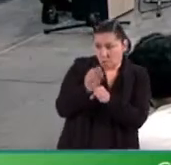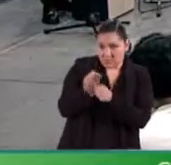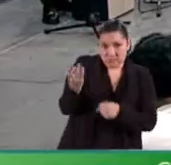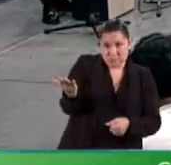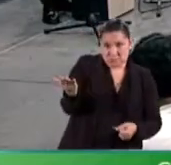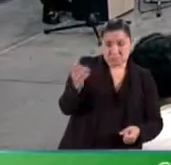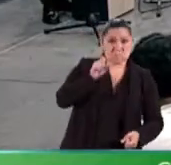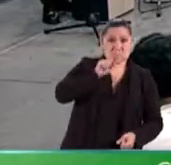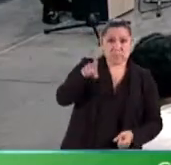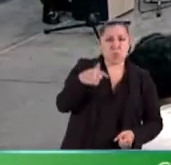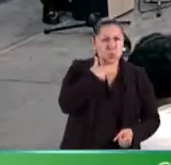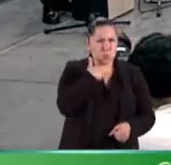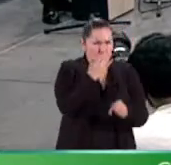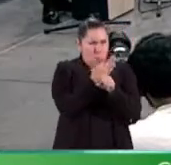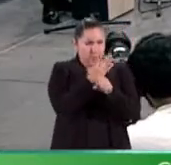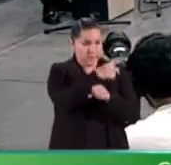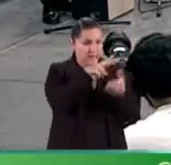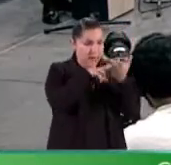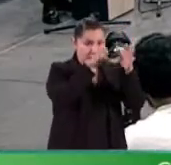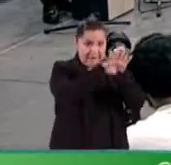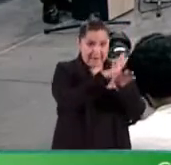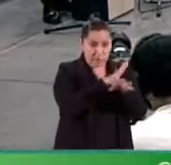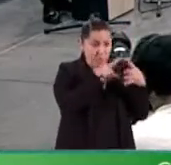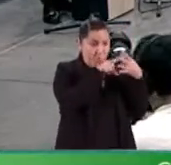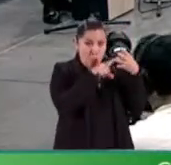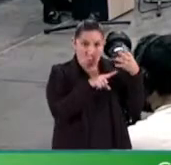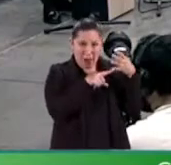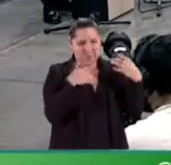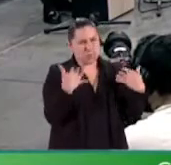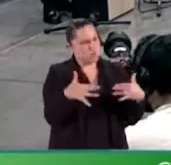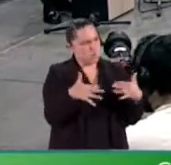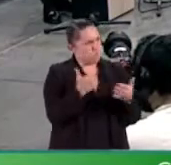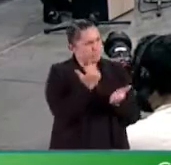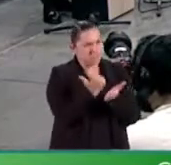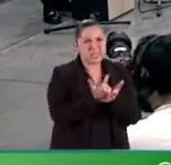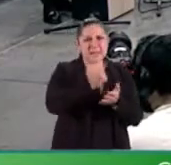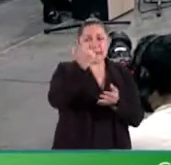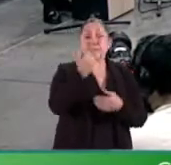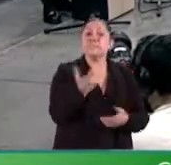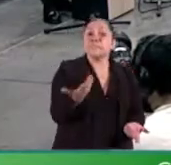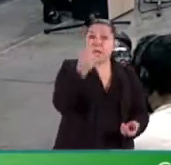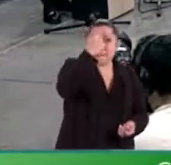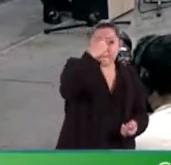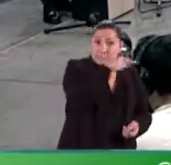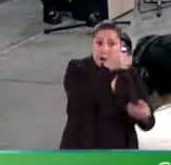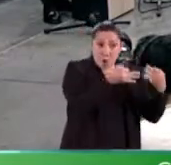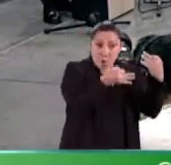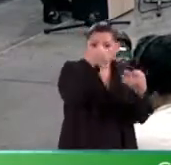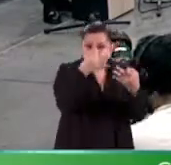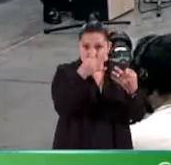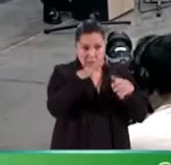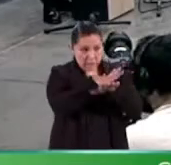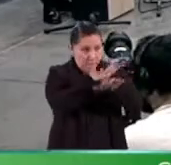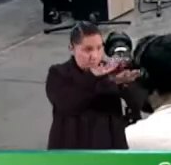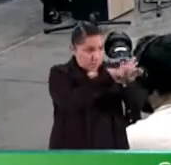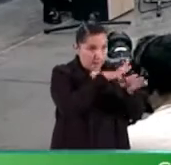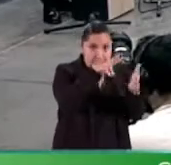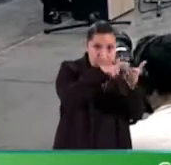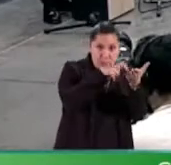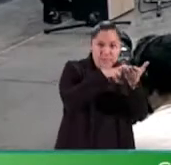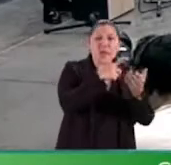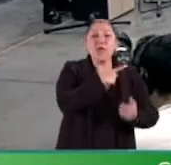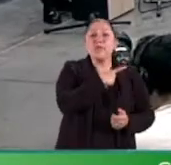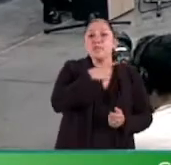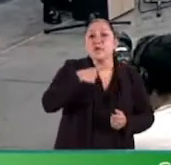de esta reforma. Primero, una reforma al sistema de justicia debería perseguir como único fin fundamental la